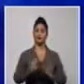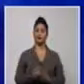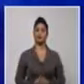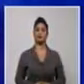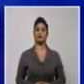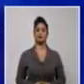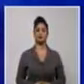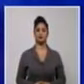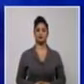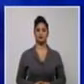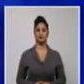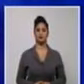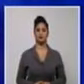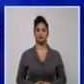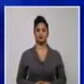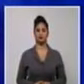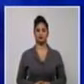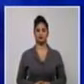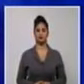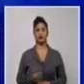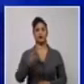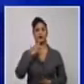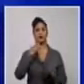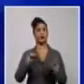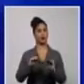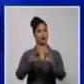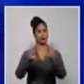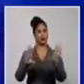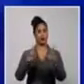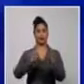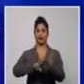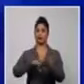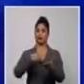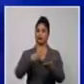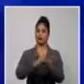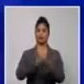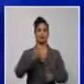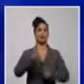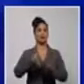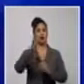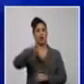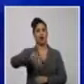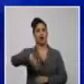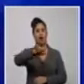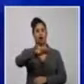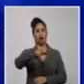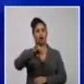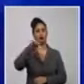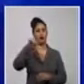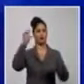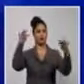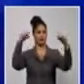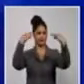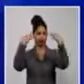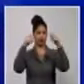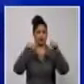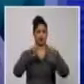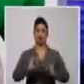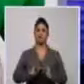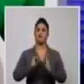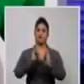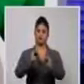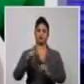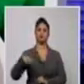y intérprete de lenguas de señas, y a todas las personas que escuchan la información diariamente.